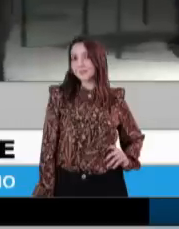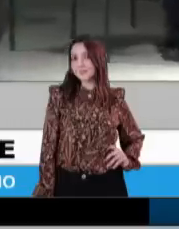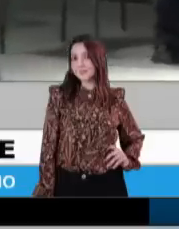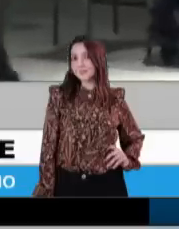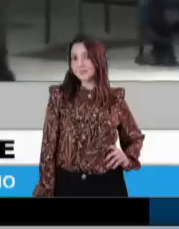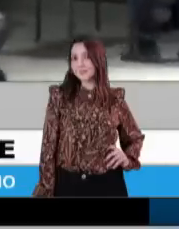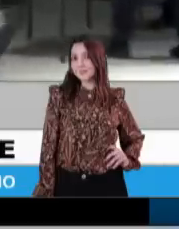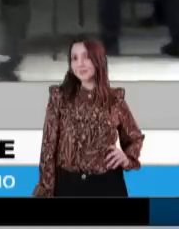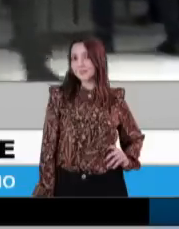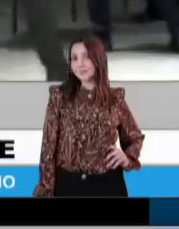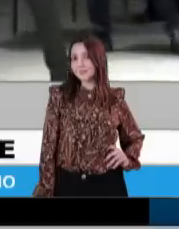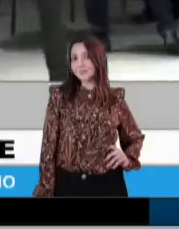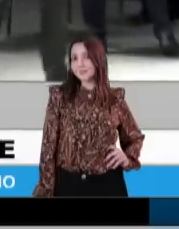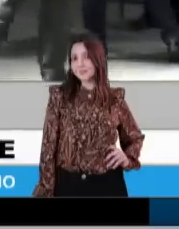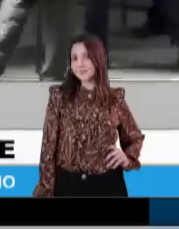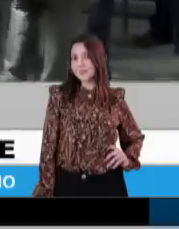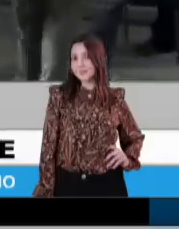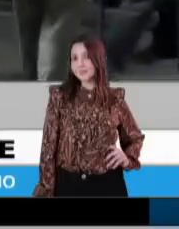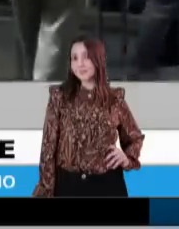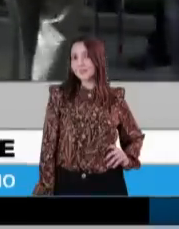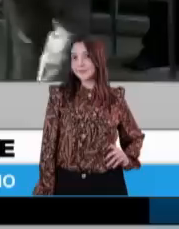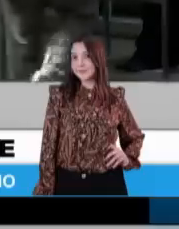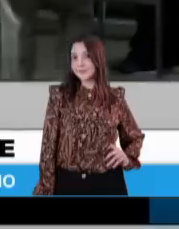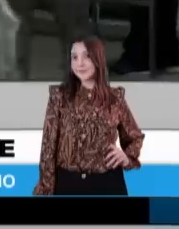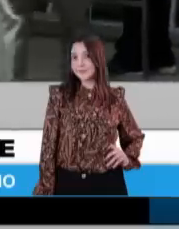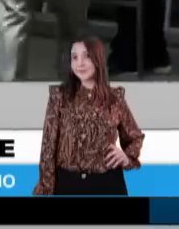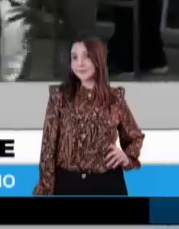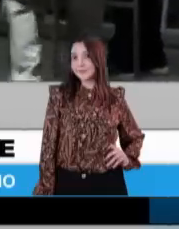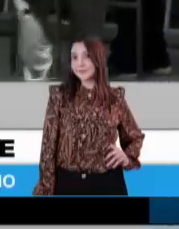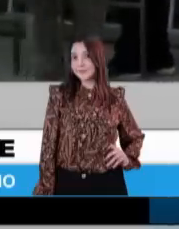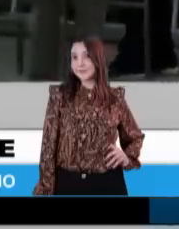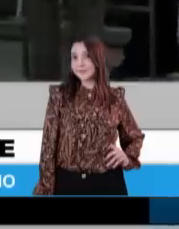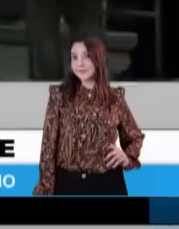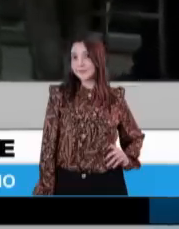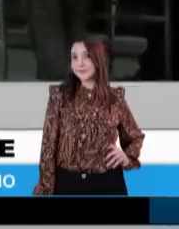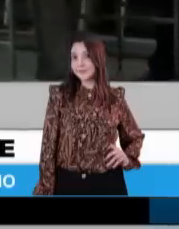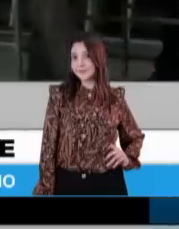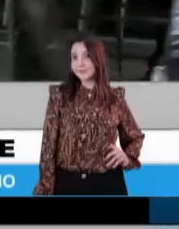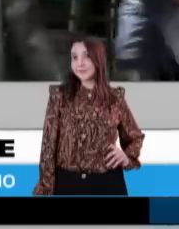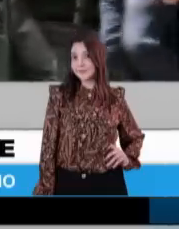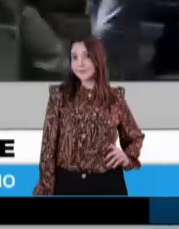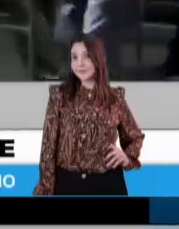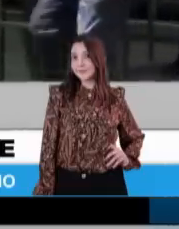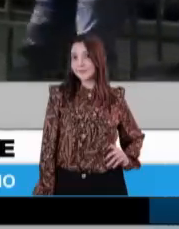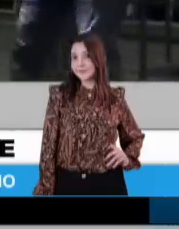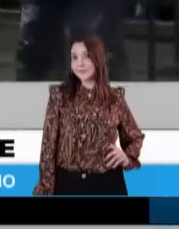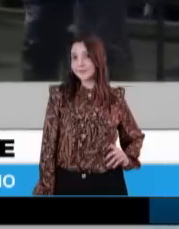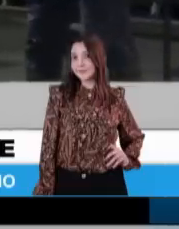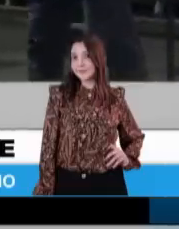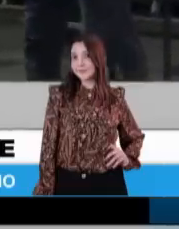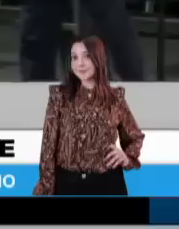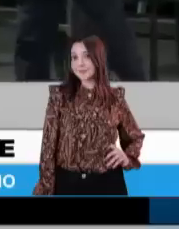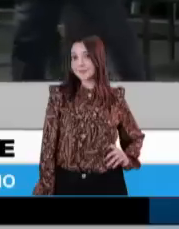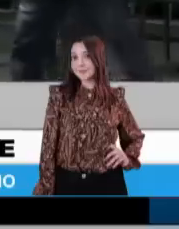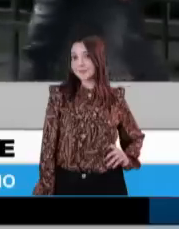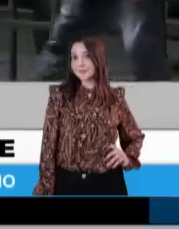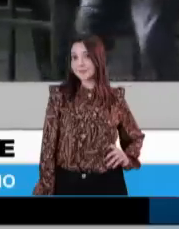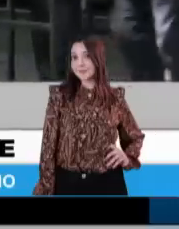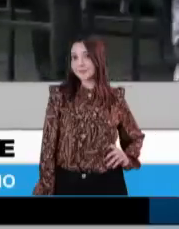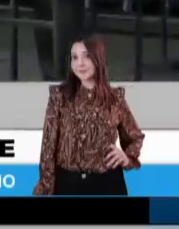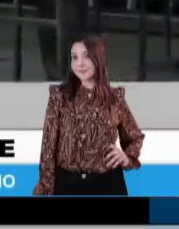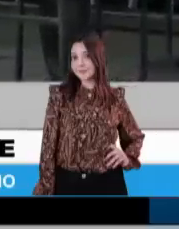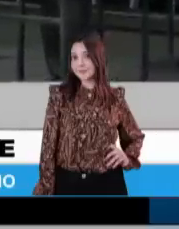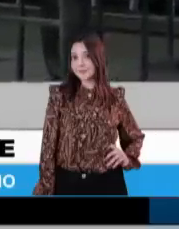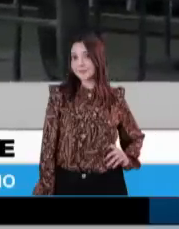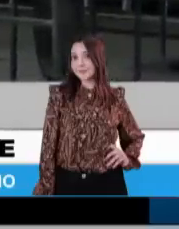al equiparar dos posiciones y alternativas que implican cosas muy diferentes. Una crítica también a Lagos. O sea, Lagos ayer recibió muchas críticas por parte del